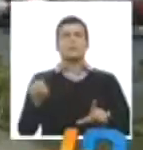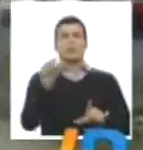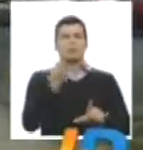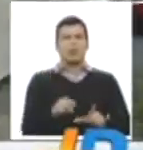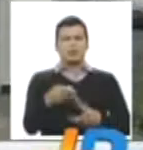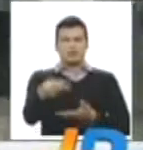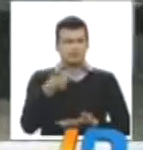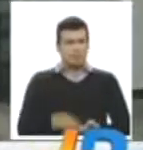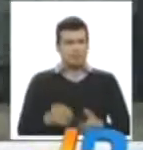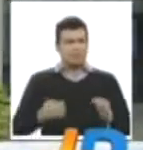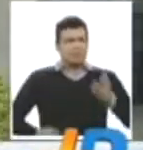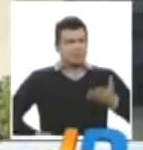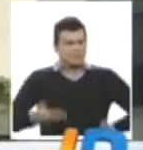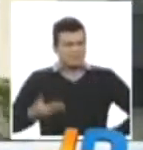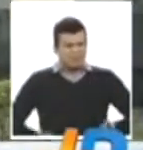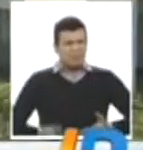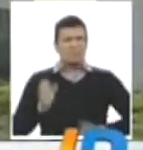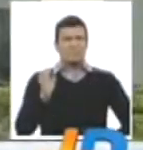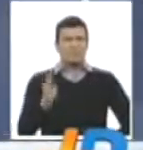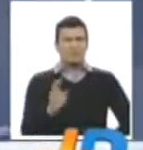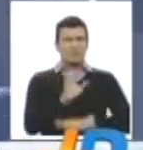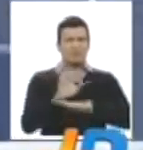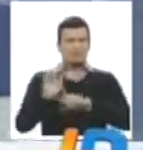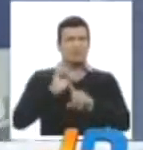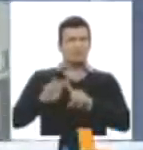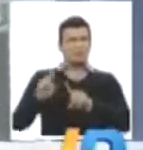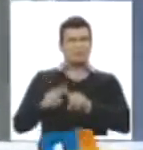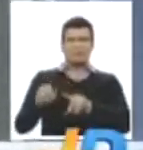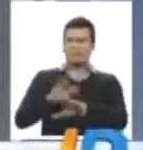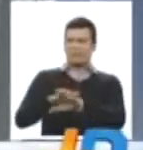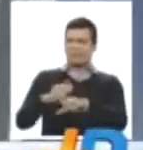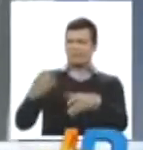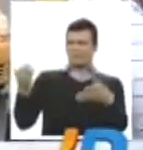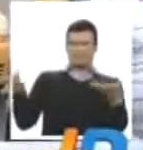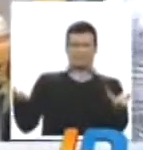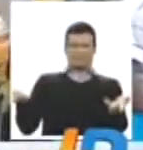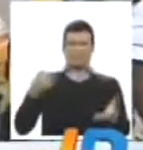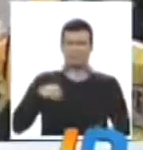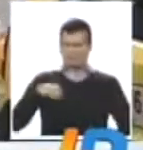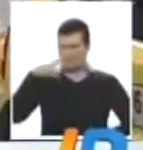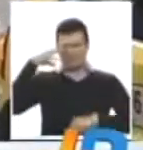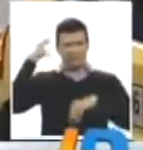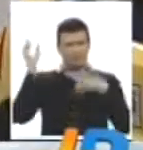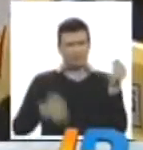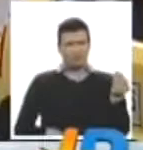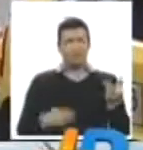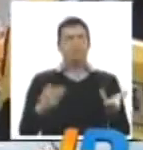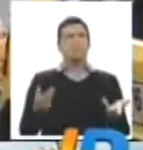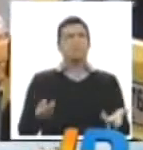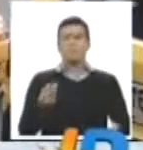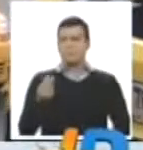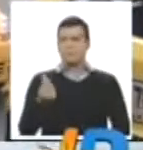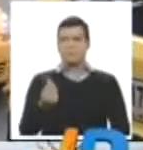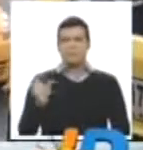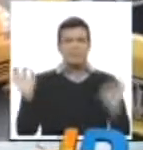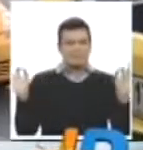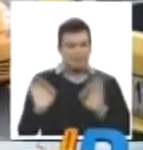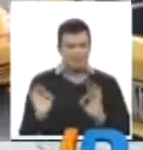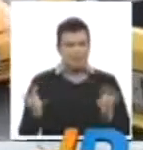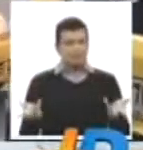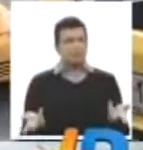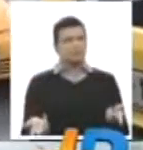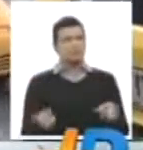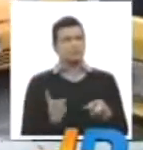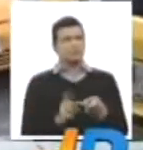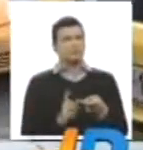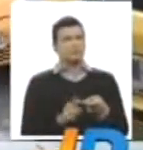En supermercados, entidades bancarias y centros comerciales escucharon voces de molestia por esta situación. No bota dinero, no hay efectivo, no hay tampoco, no